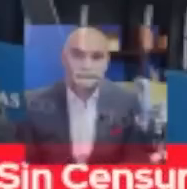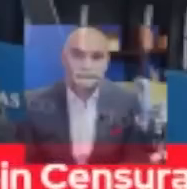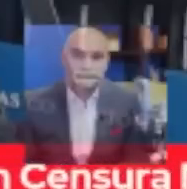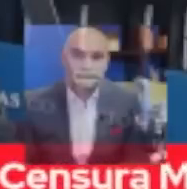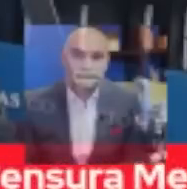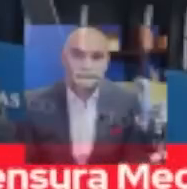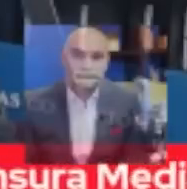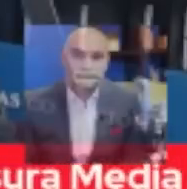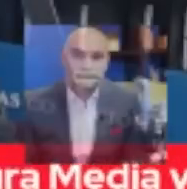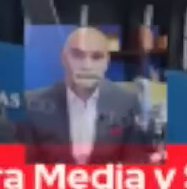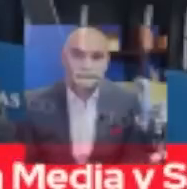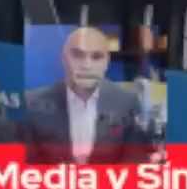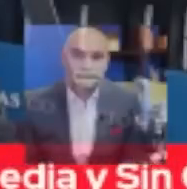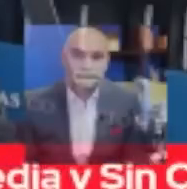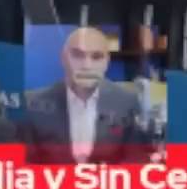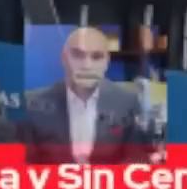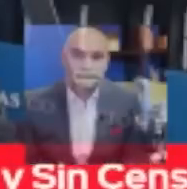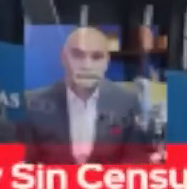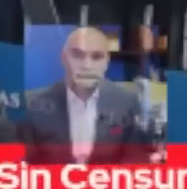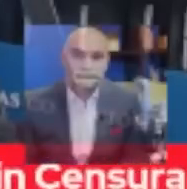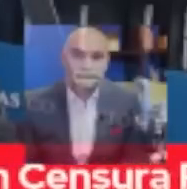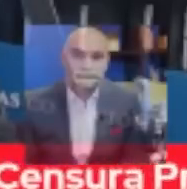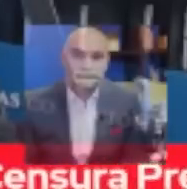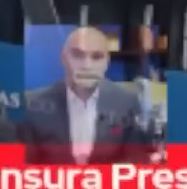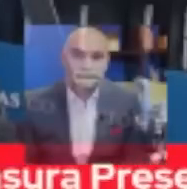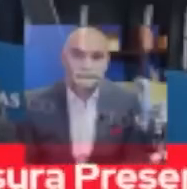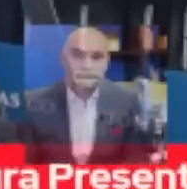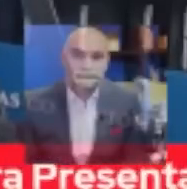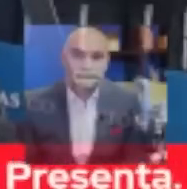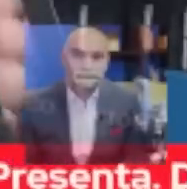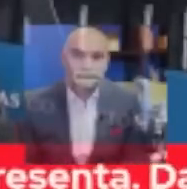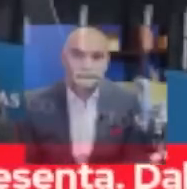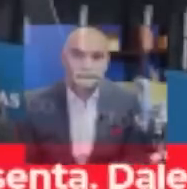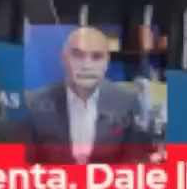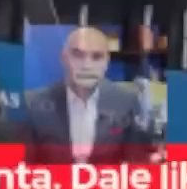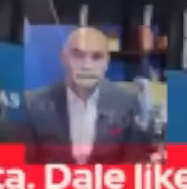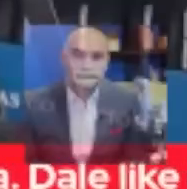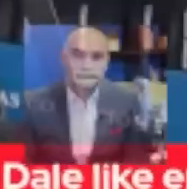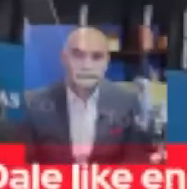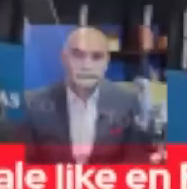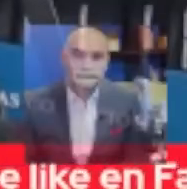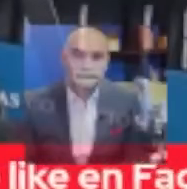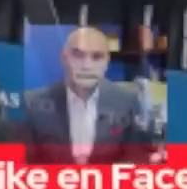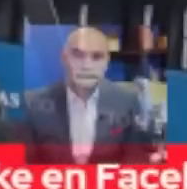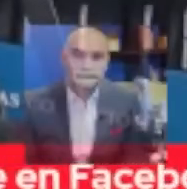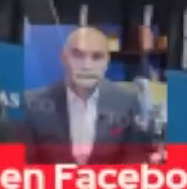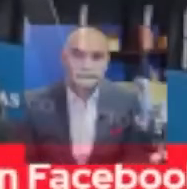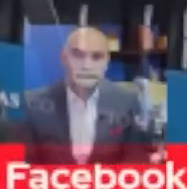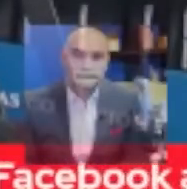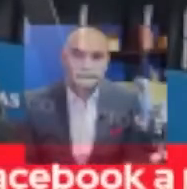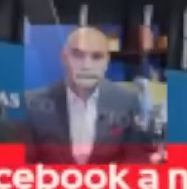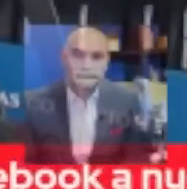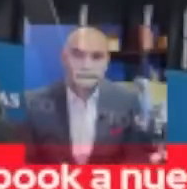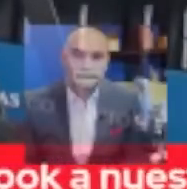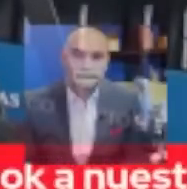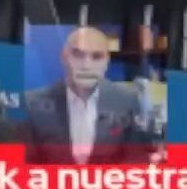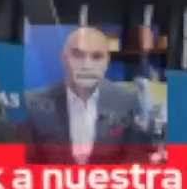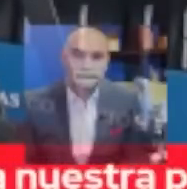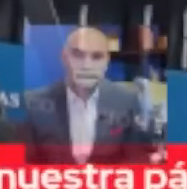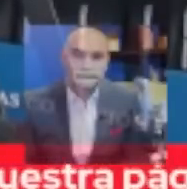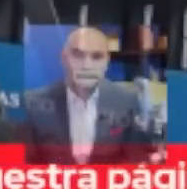acción la forma de hacer las cosas de cada uno de los ministros y de las ministras